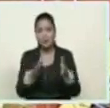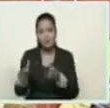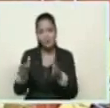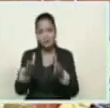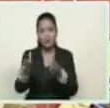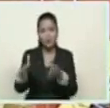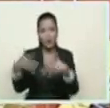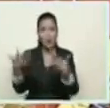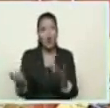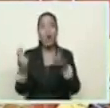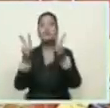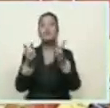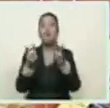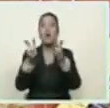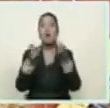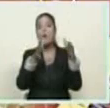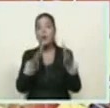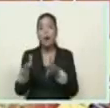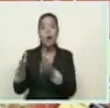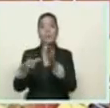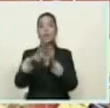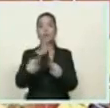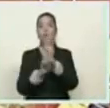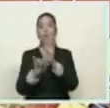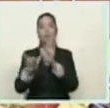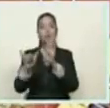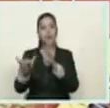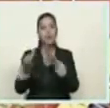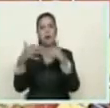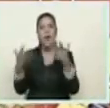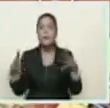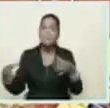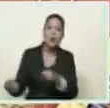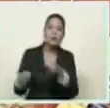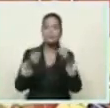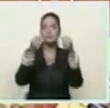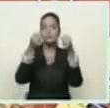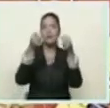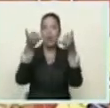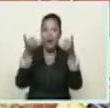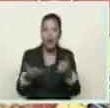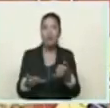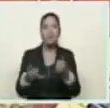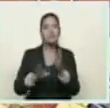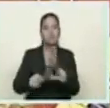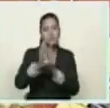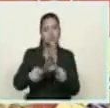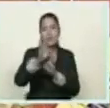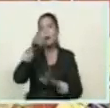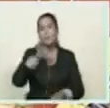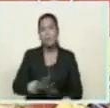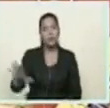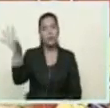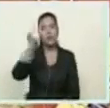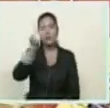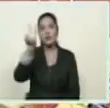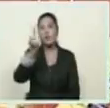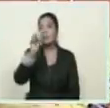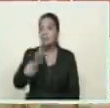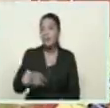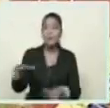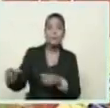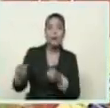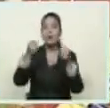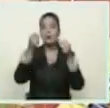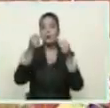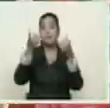el nuevo camino constituyente para recuperar la prosperidad del país y para